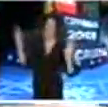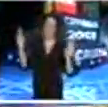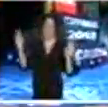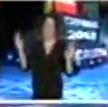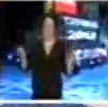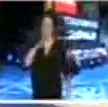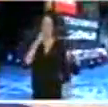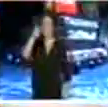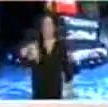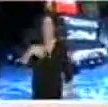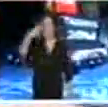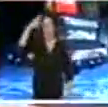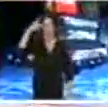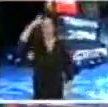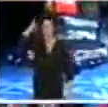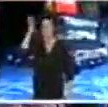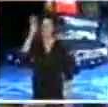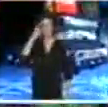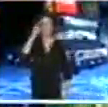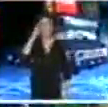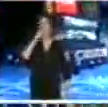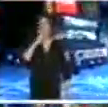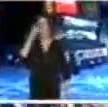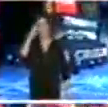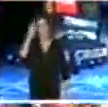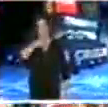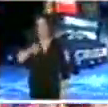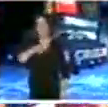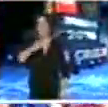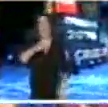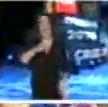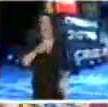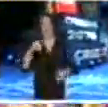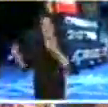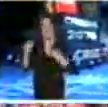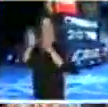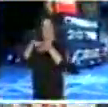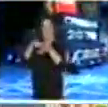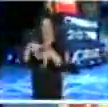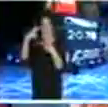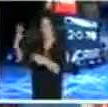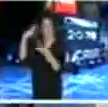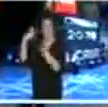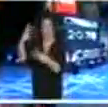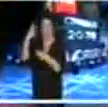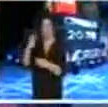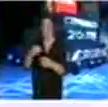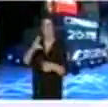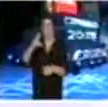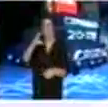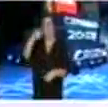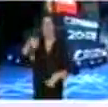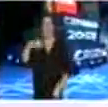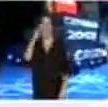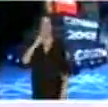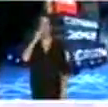Soy a una estrella con 500 querellas, va dejando su huella con impuestos al sol. Otro es Ricardo Melchor, como